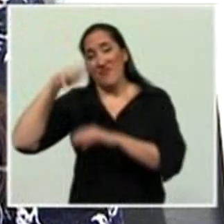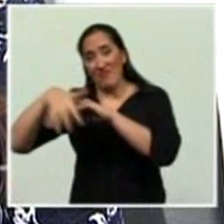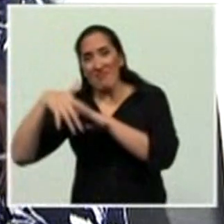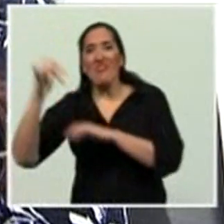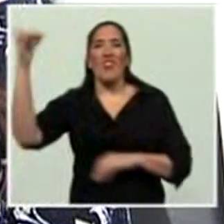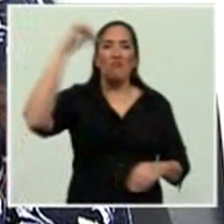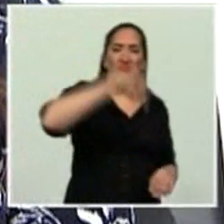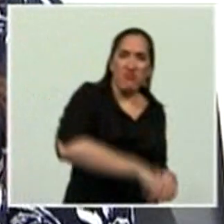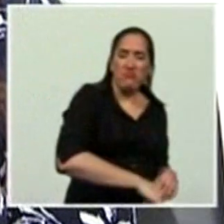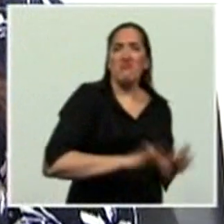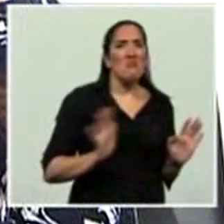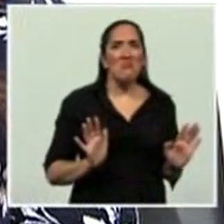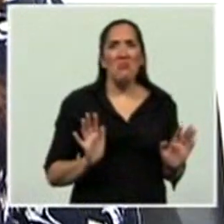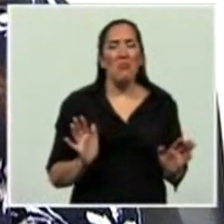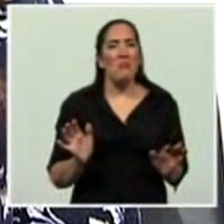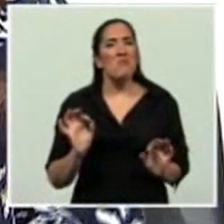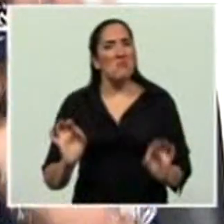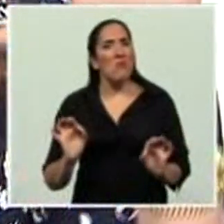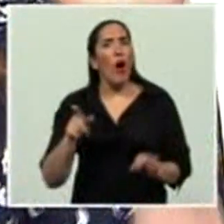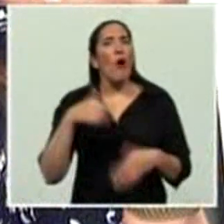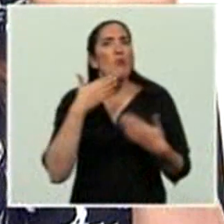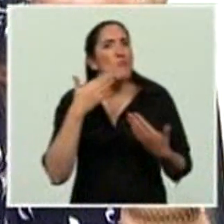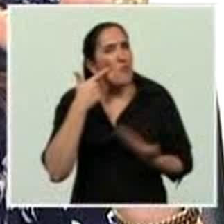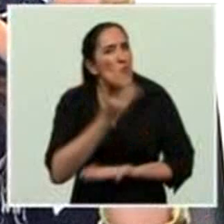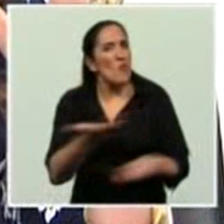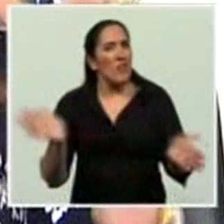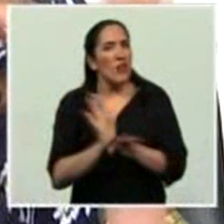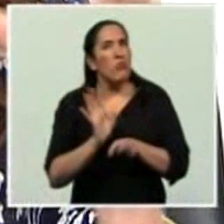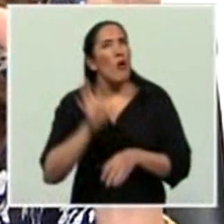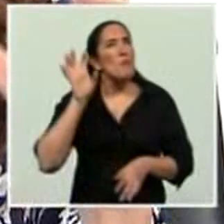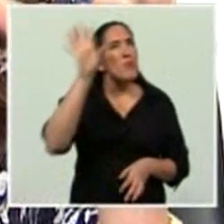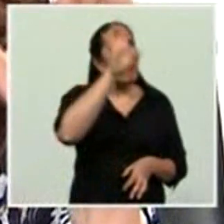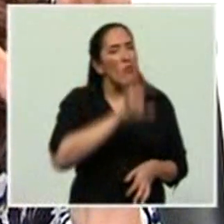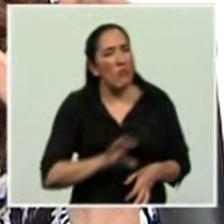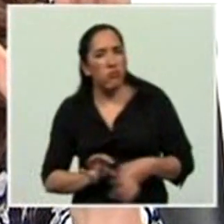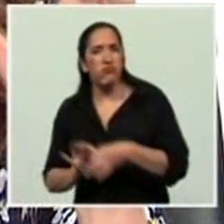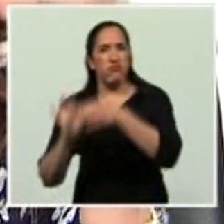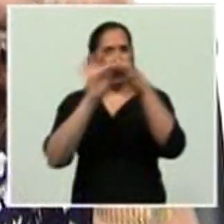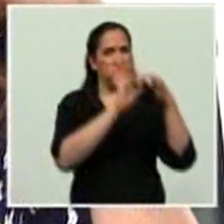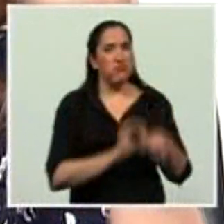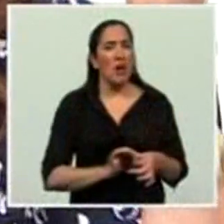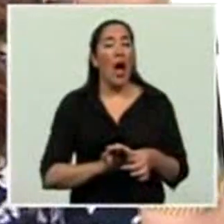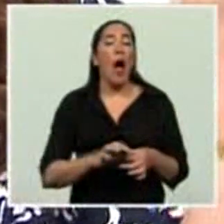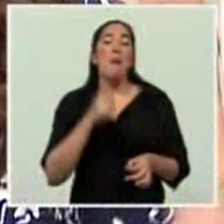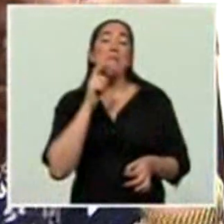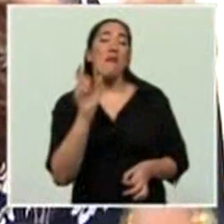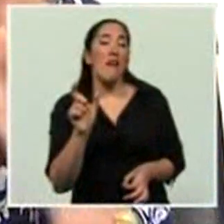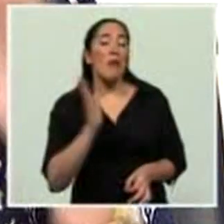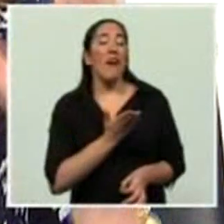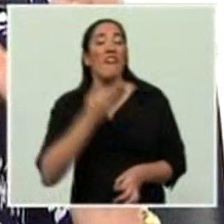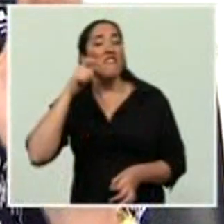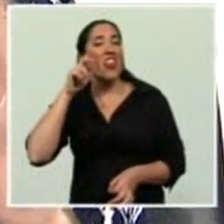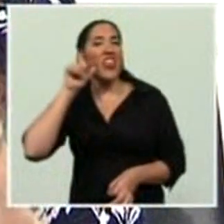federalismo en serio Pero además no es solamente federalismo porque federalismo suena tal vez a algo medio antiguo como unitarios y